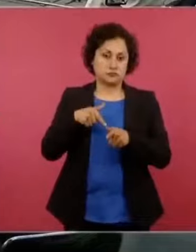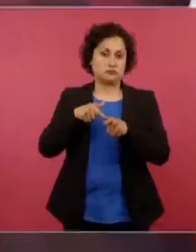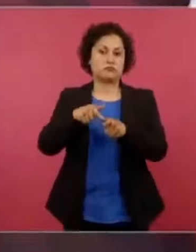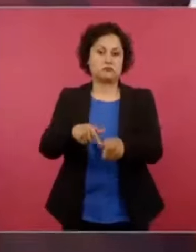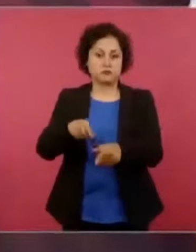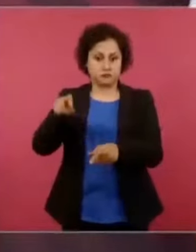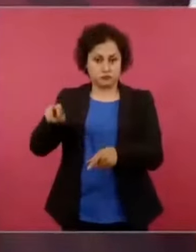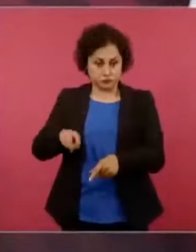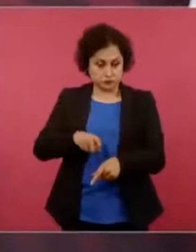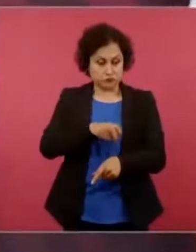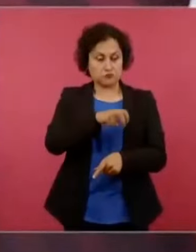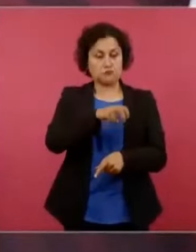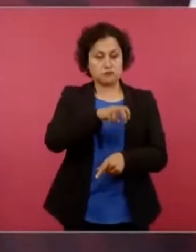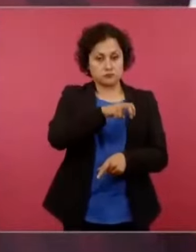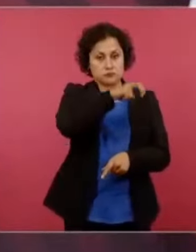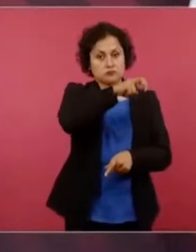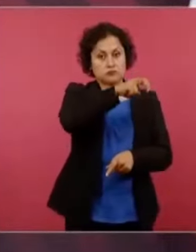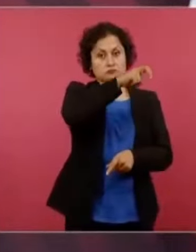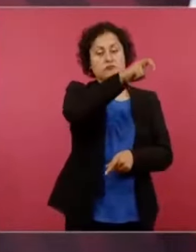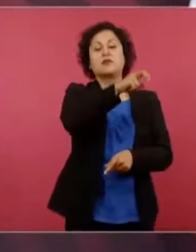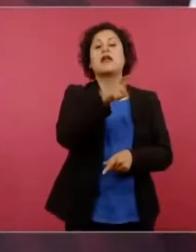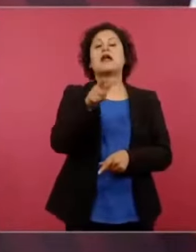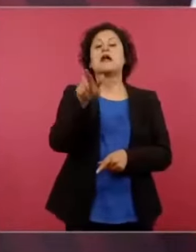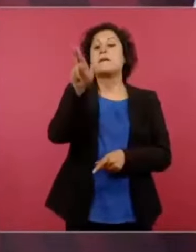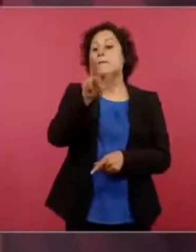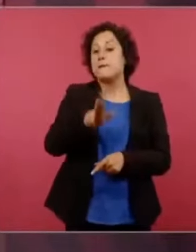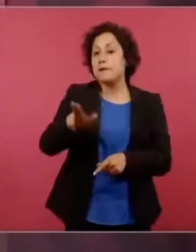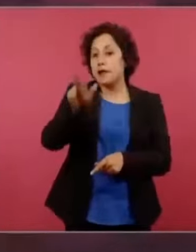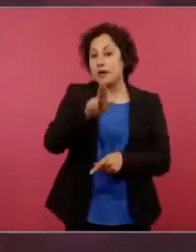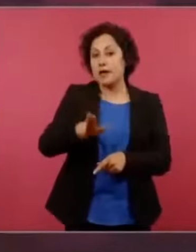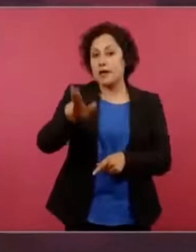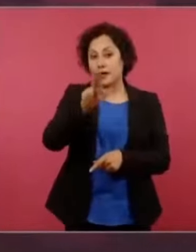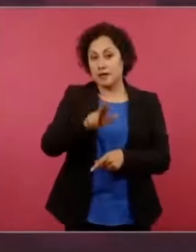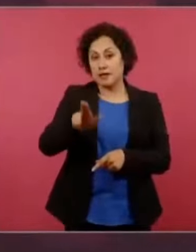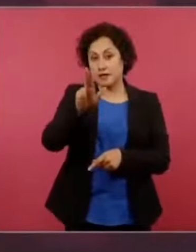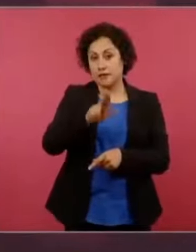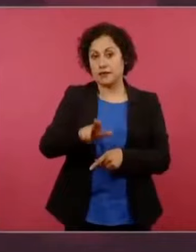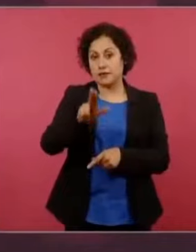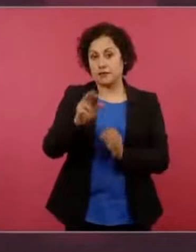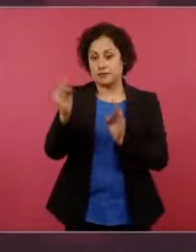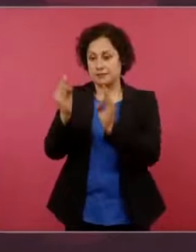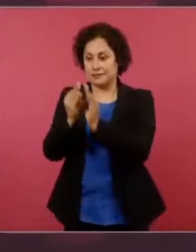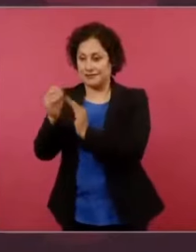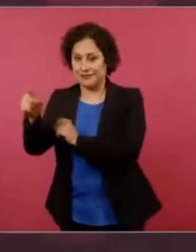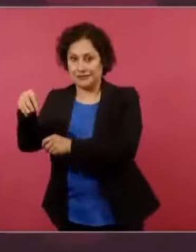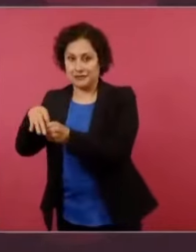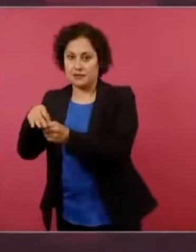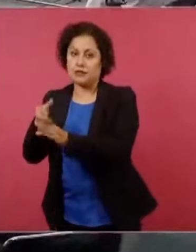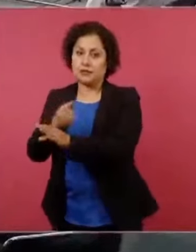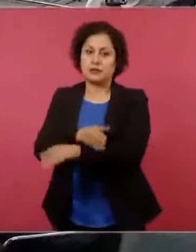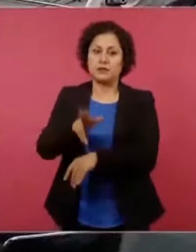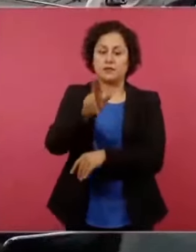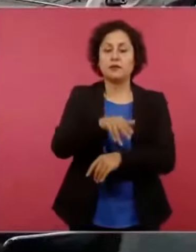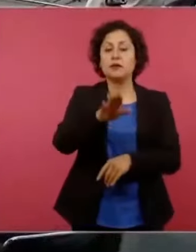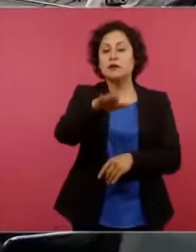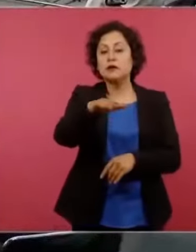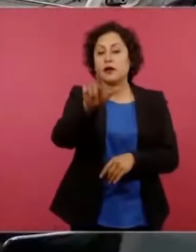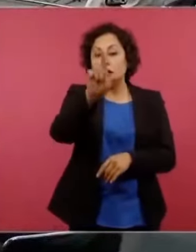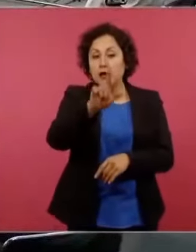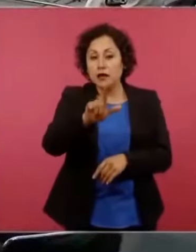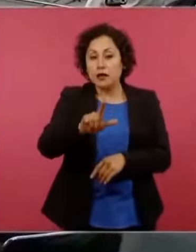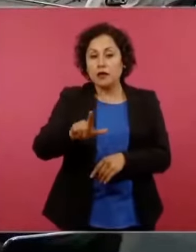hasta el martes anterior a la elección. El viernes va a estar en el puerto de